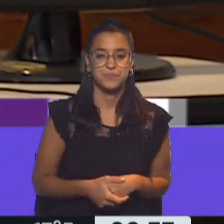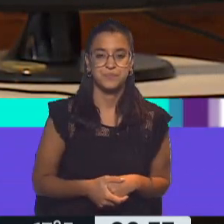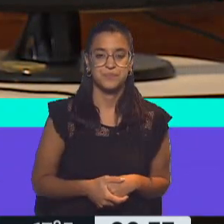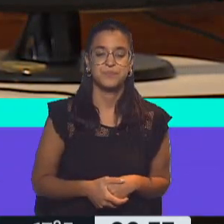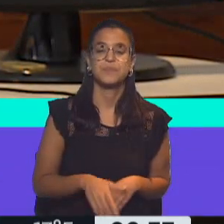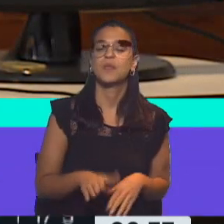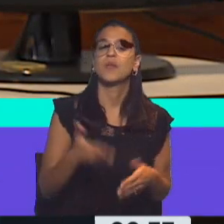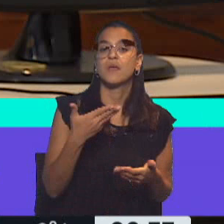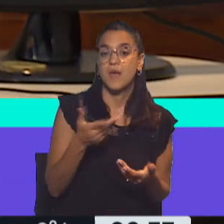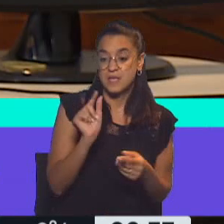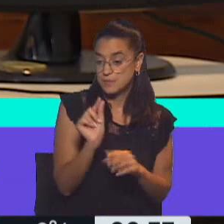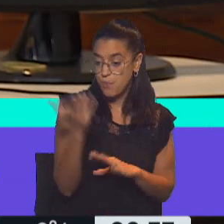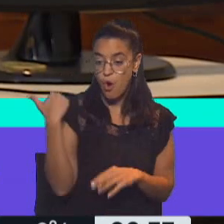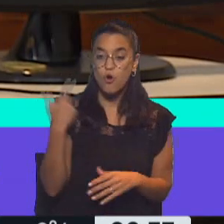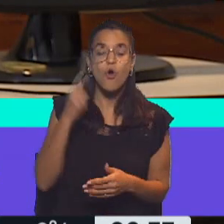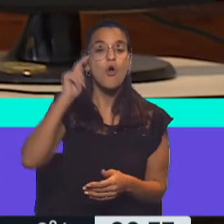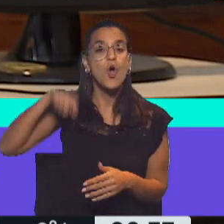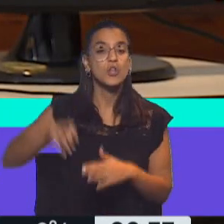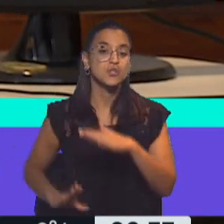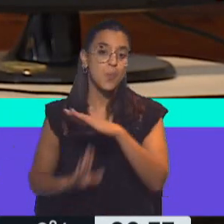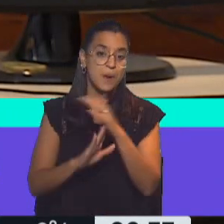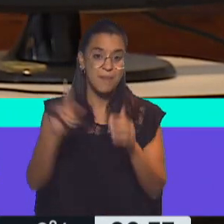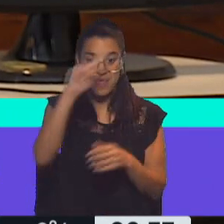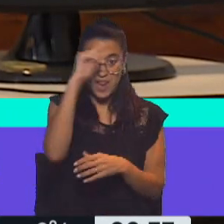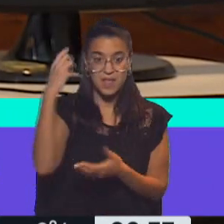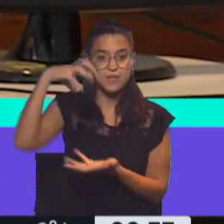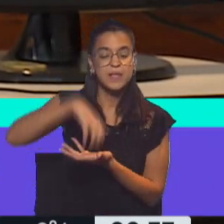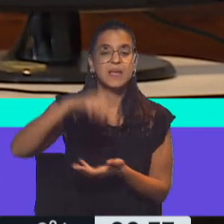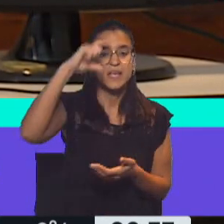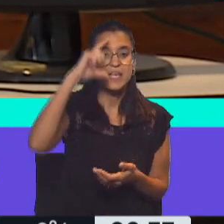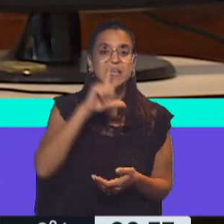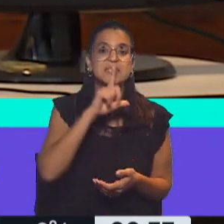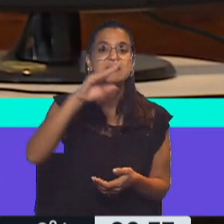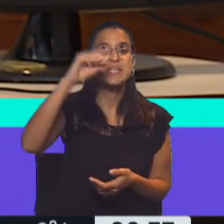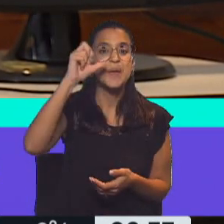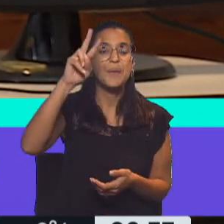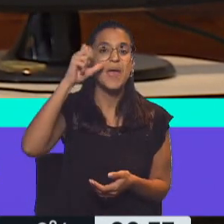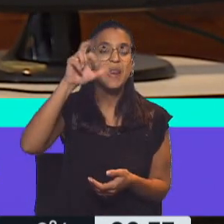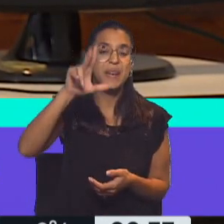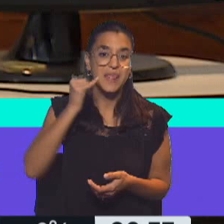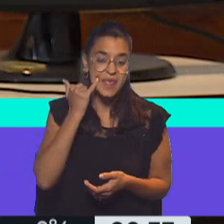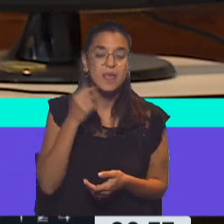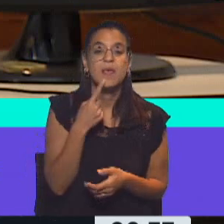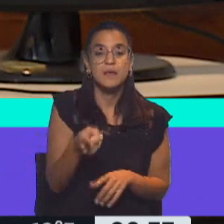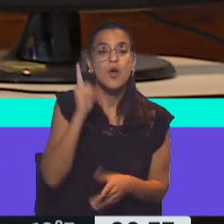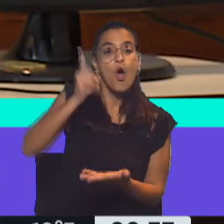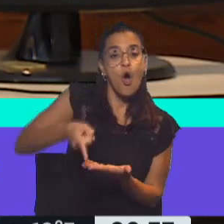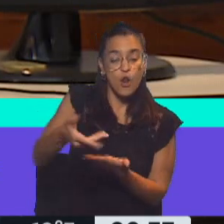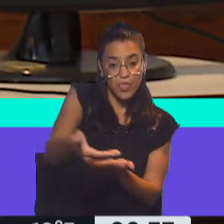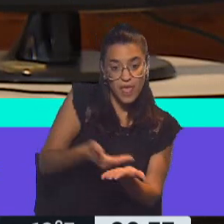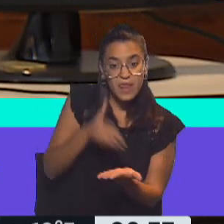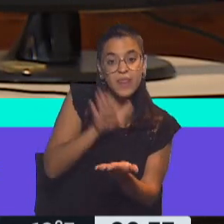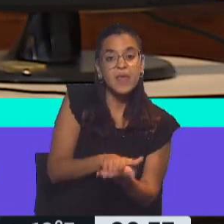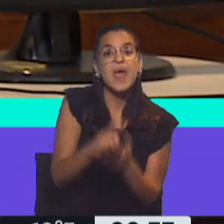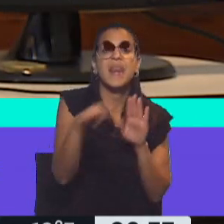mediante un residente y fallo de la corte suprema de justicia de la nación echeverry con poder ejecutivo de la nación se ordenó precisamente